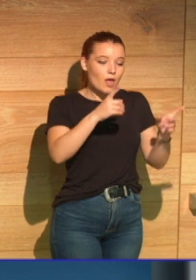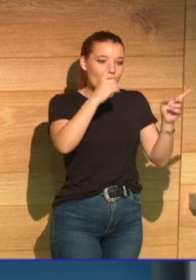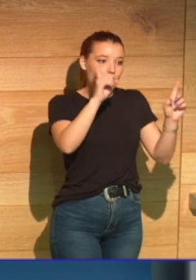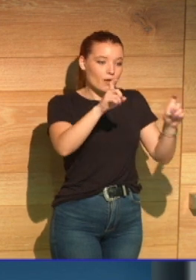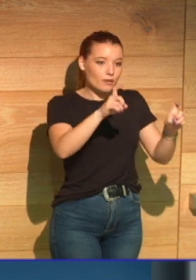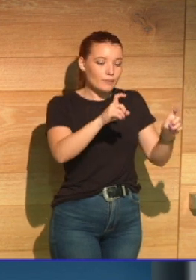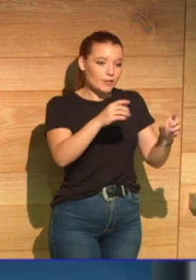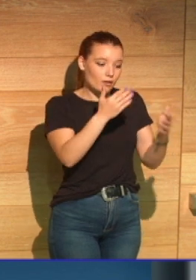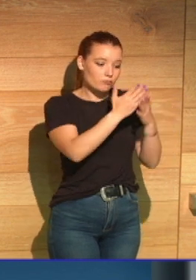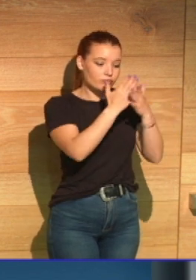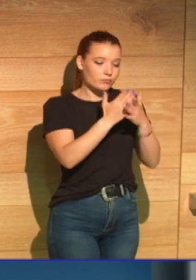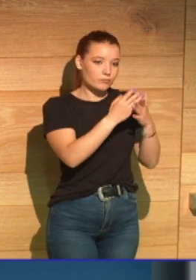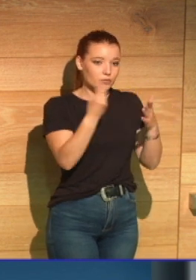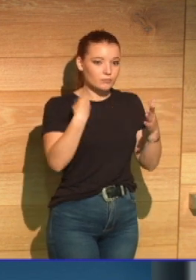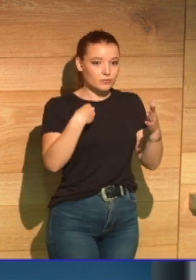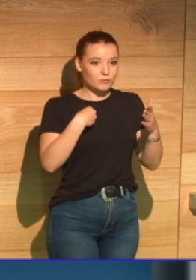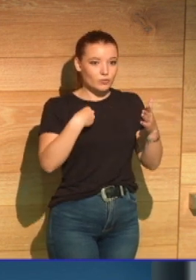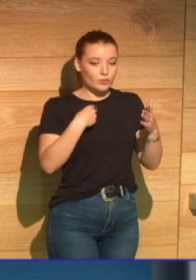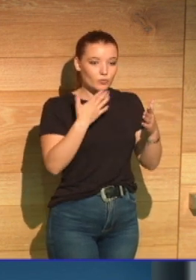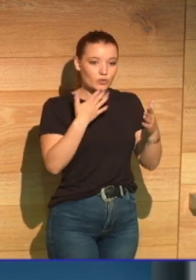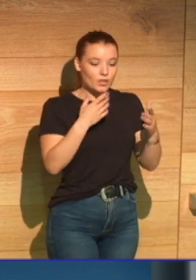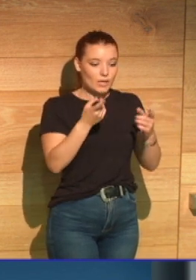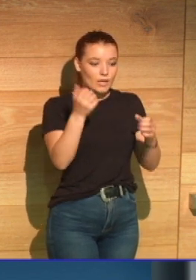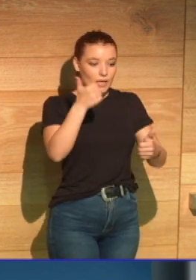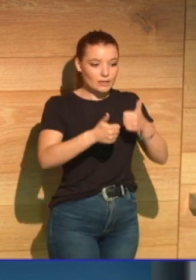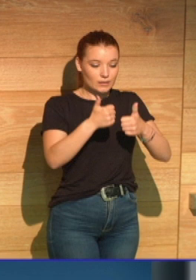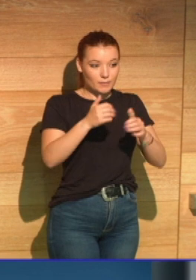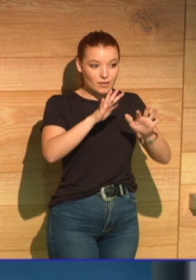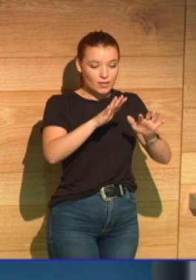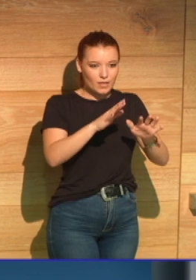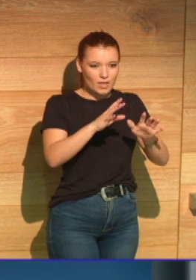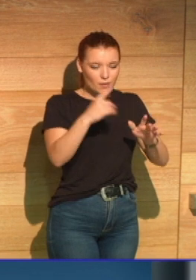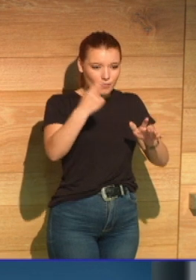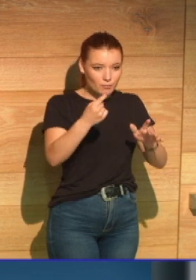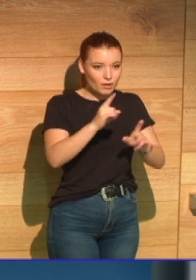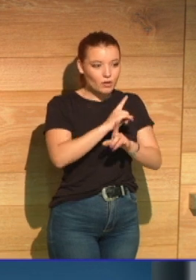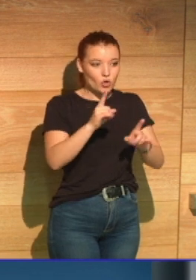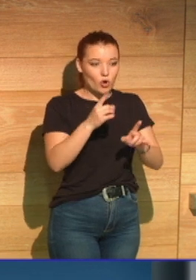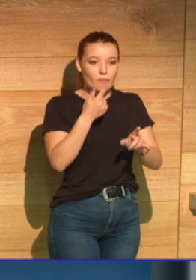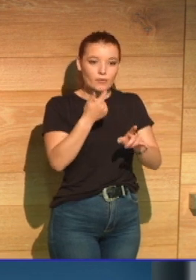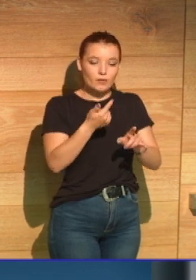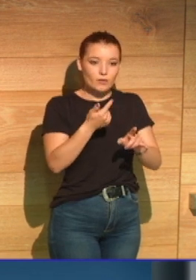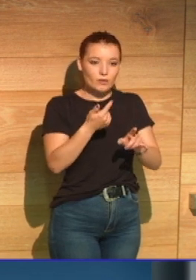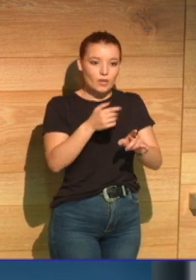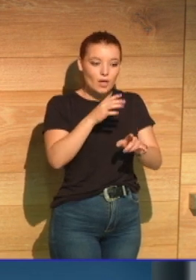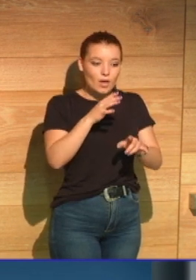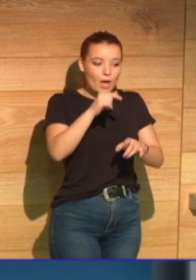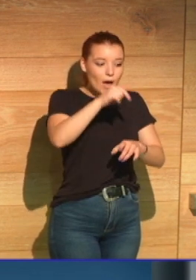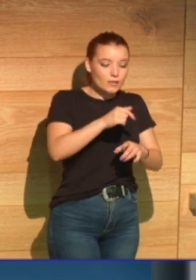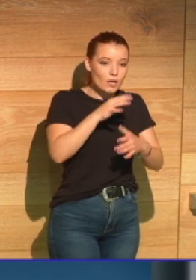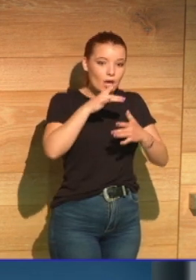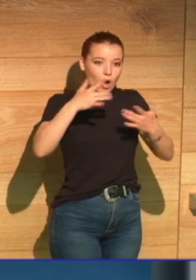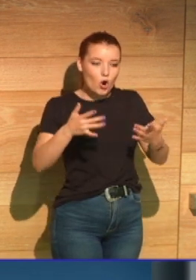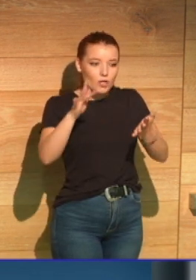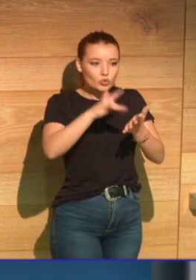¿no? Que sirve para sacar un examen de 10 a nivel primaria, sino más bien hablar de lo que está pasando aquí y ahora en el contexto de esta sociedad, en